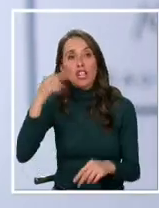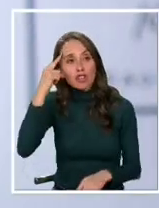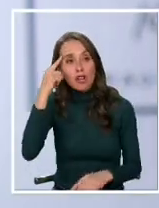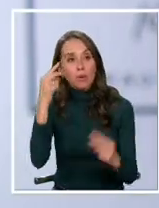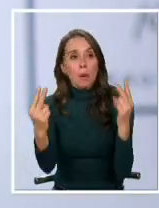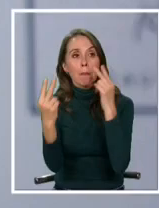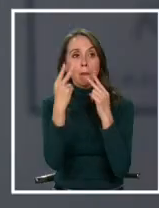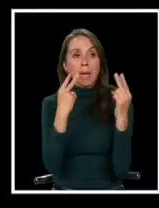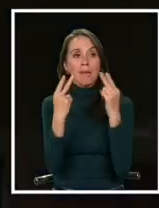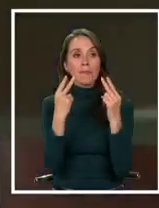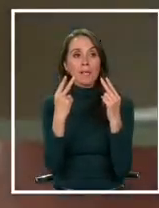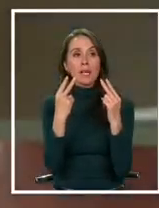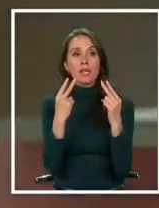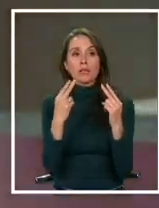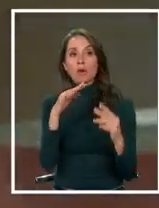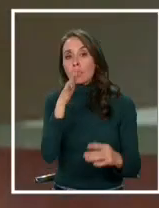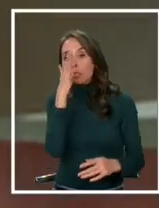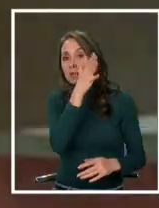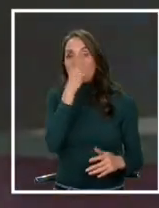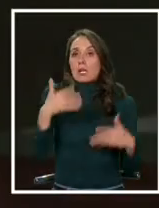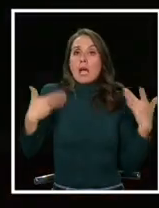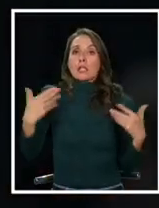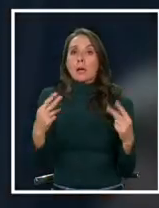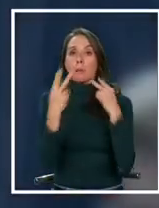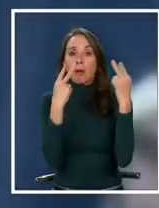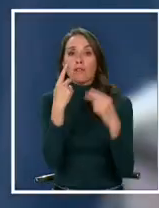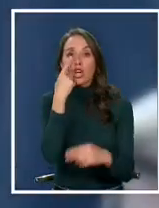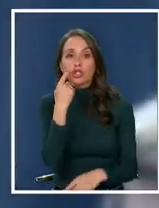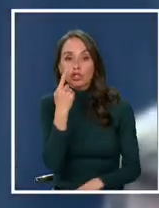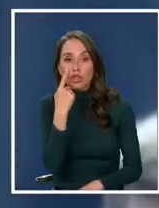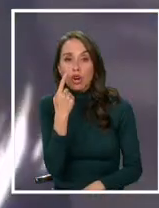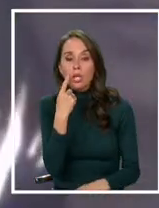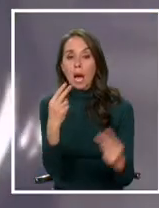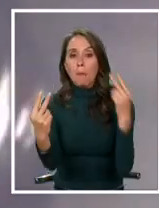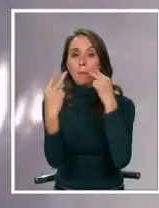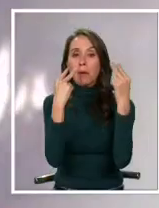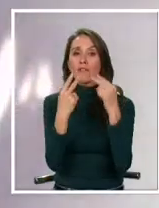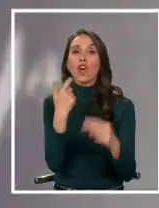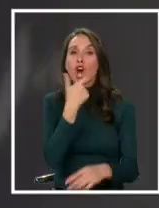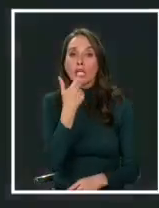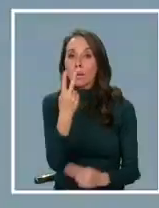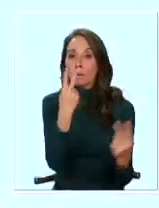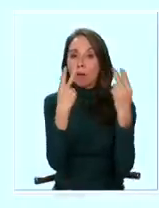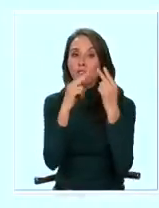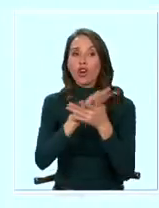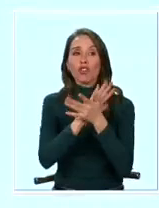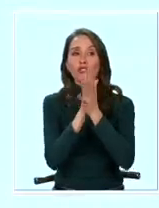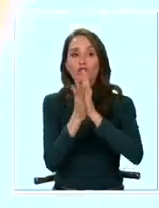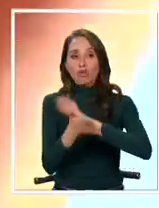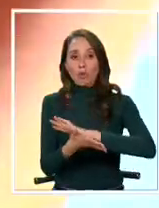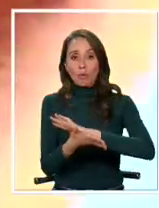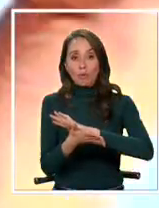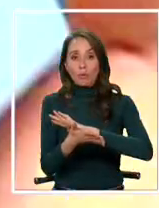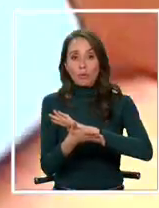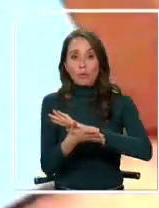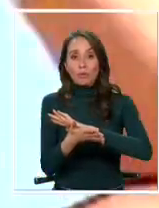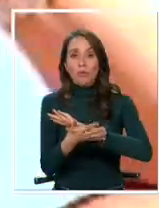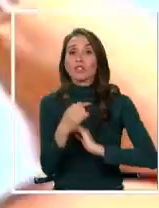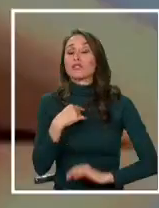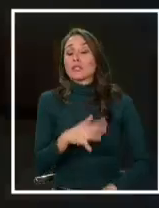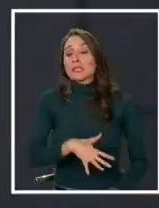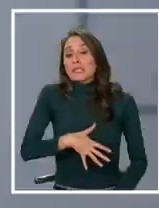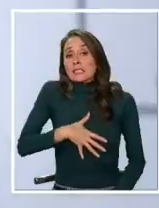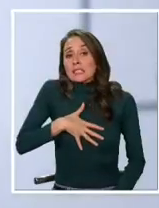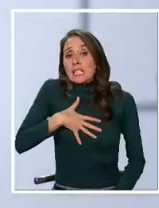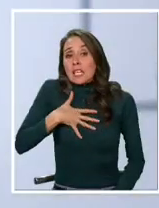ser altanera me vieron también llorar me vieron reír Me vieron todo Y entonces siento